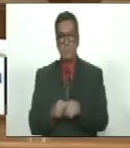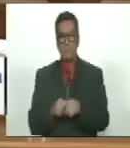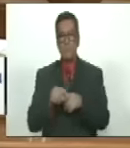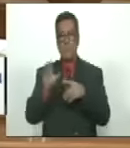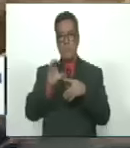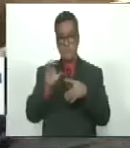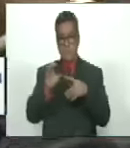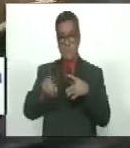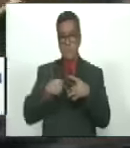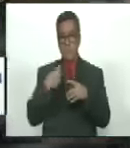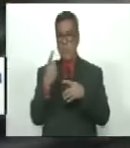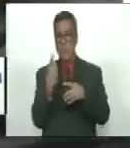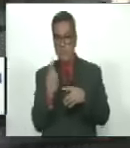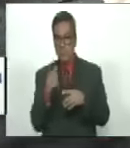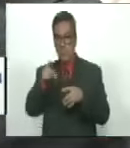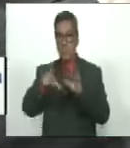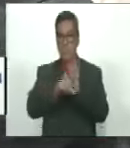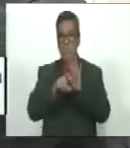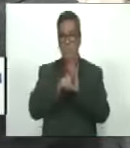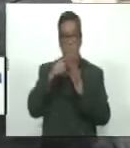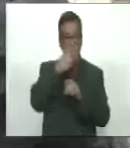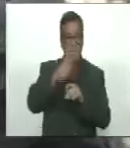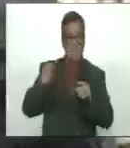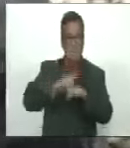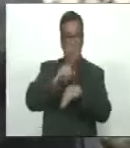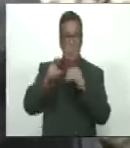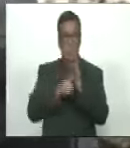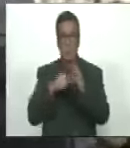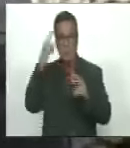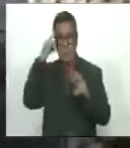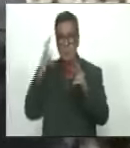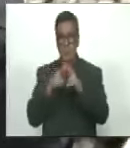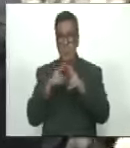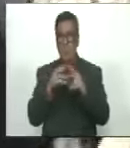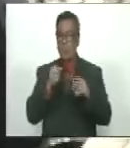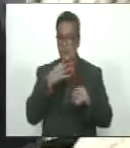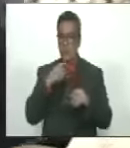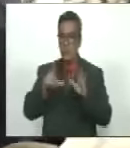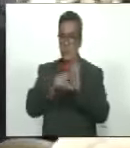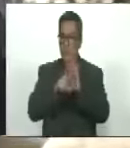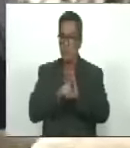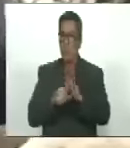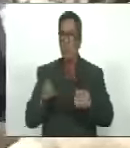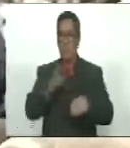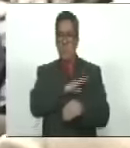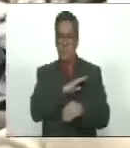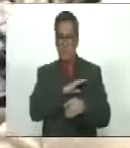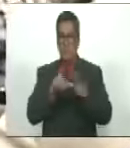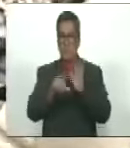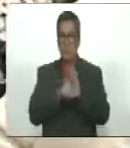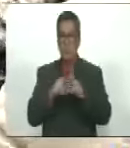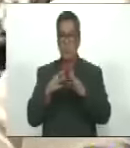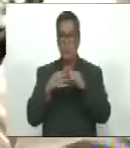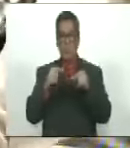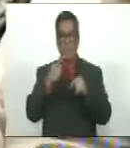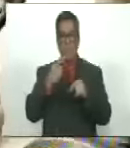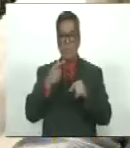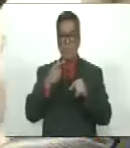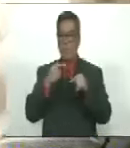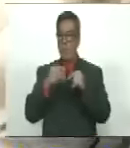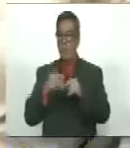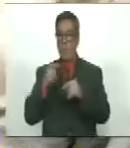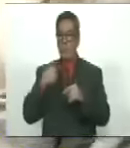algún elemento que le haga falta a esta ley. El pueblo entero tiene que conocer bien esta ley, apropiarse de esta ley y que entre todas y entre todos,